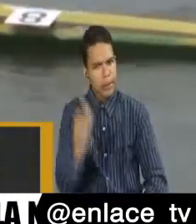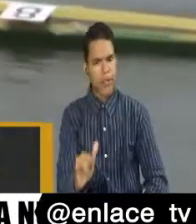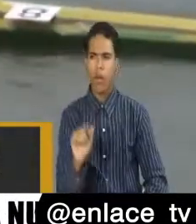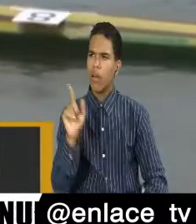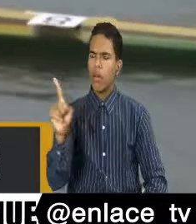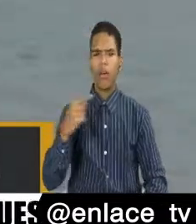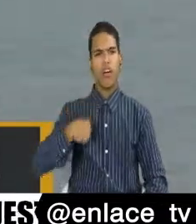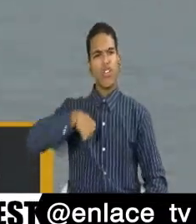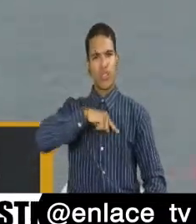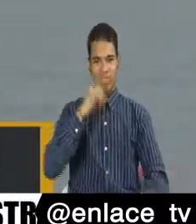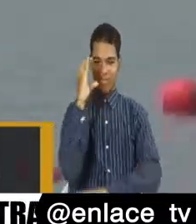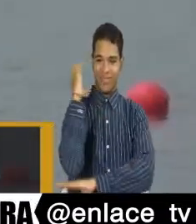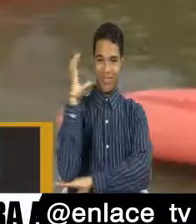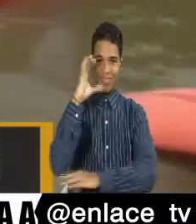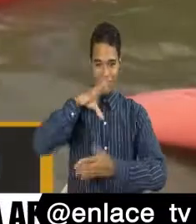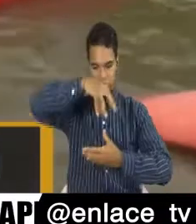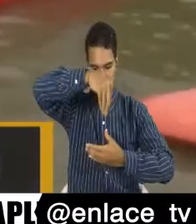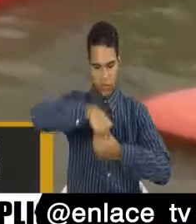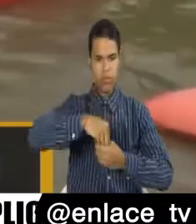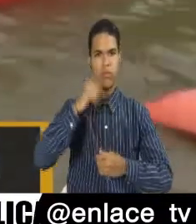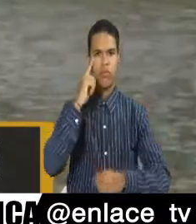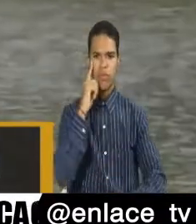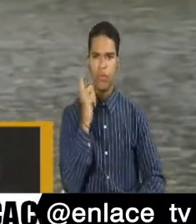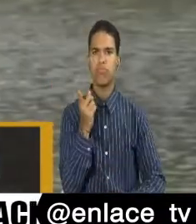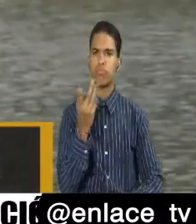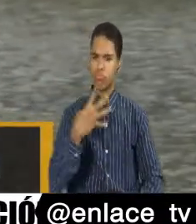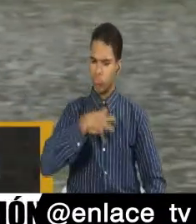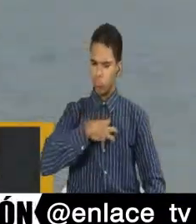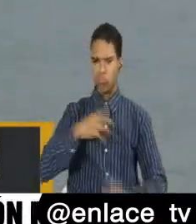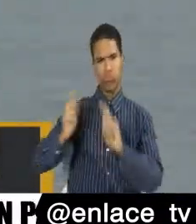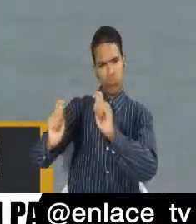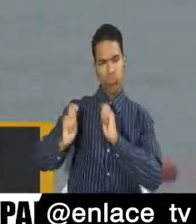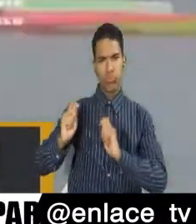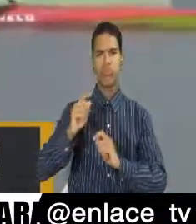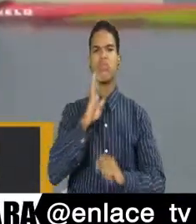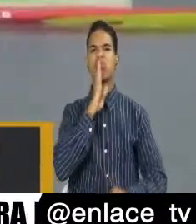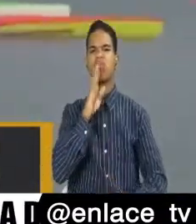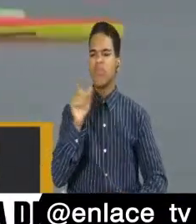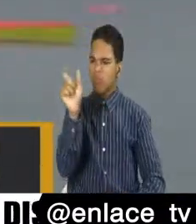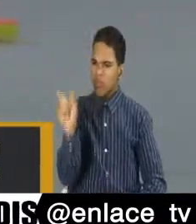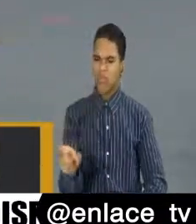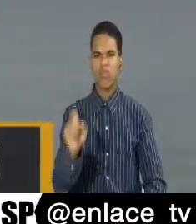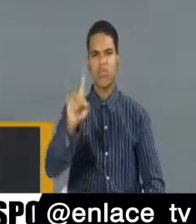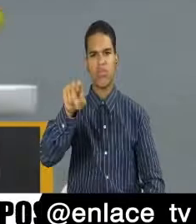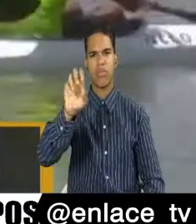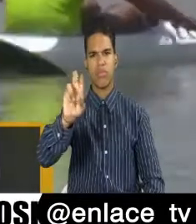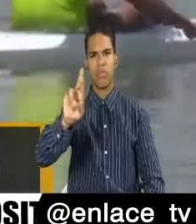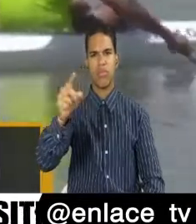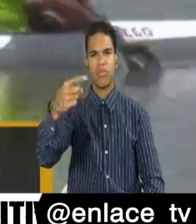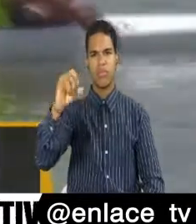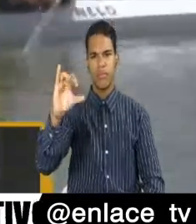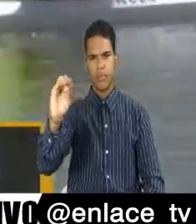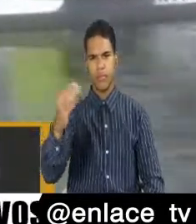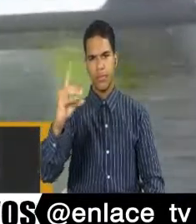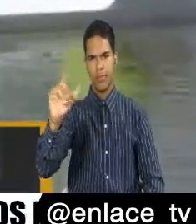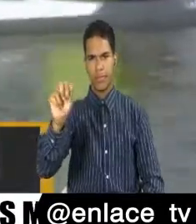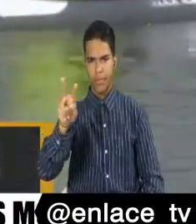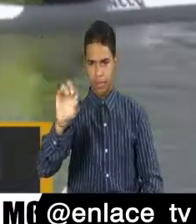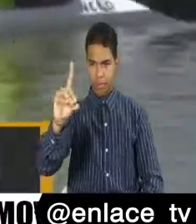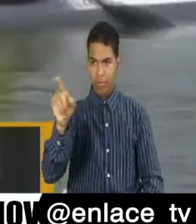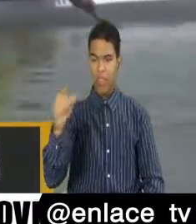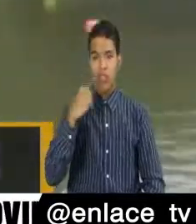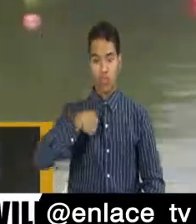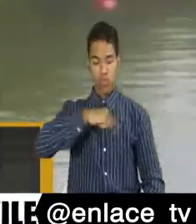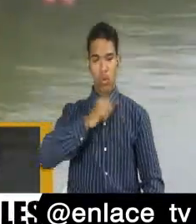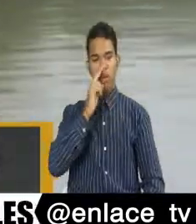Obtuvimos a nivel de Colombia una plata muy importante con Sergio David. Estamos en la fase nacional